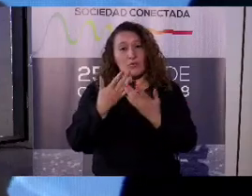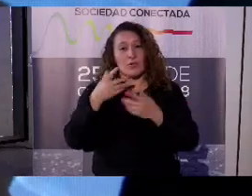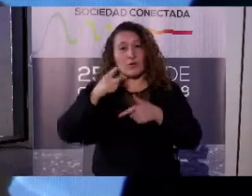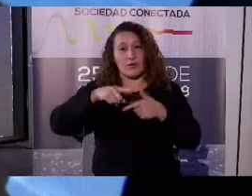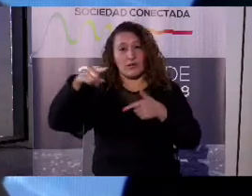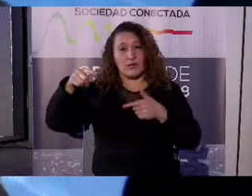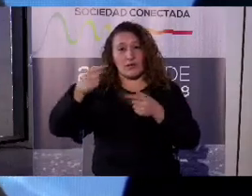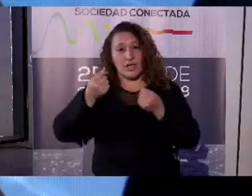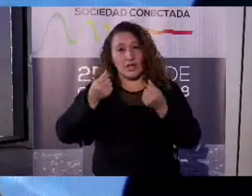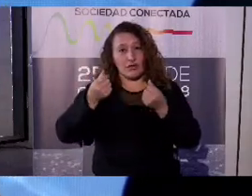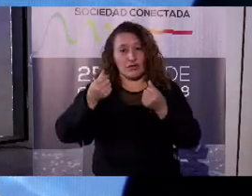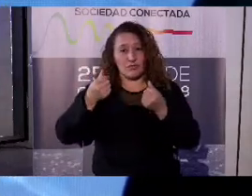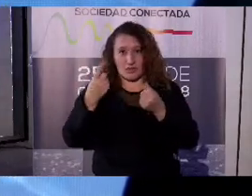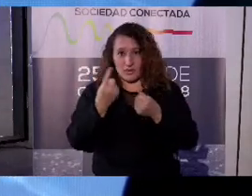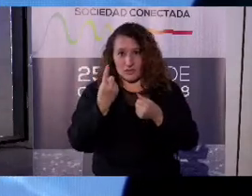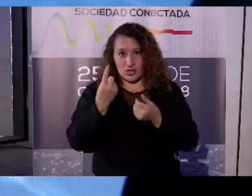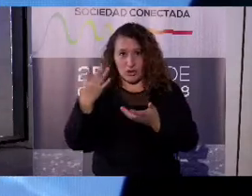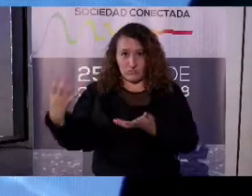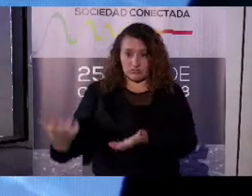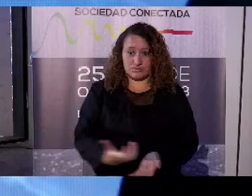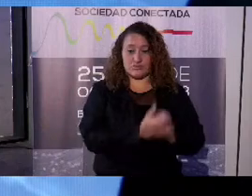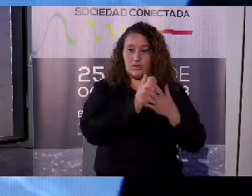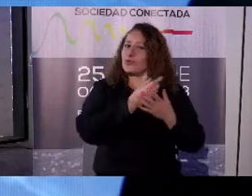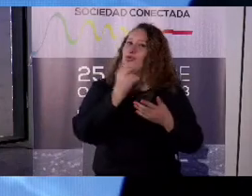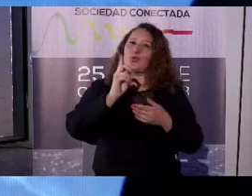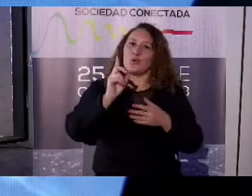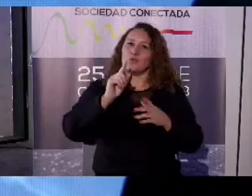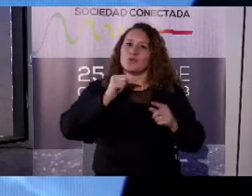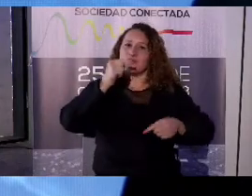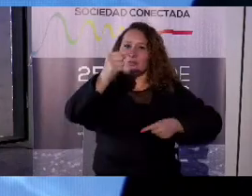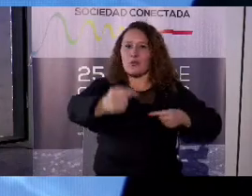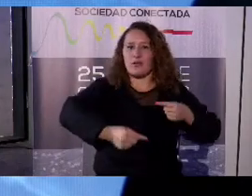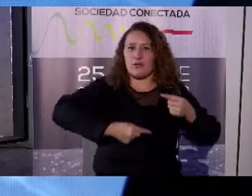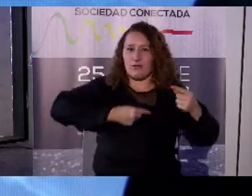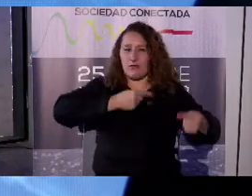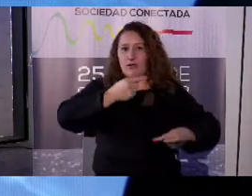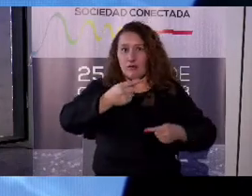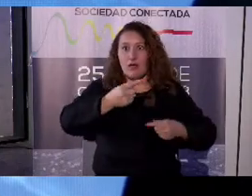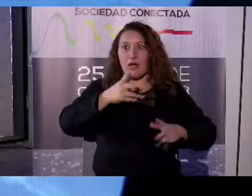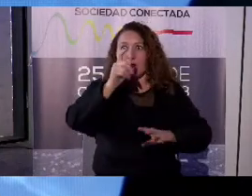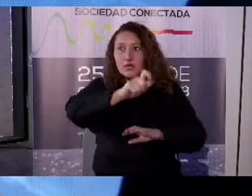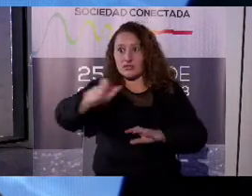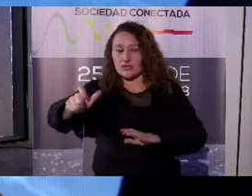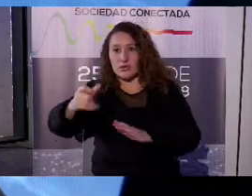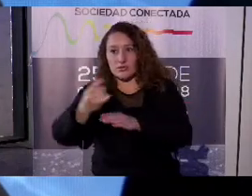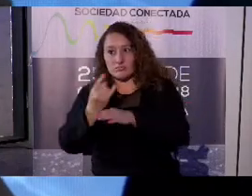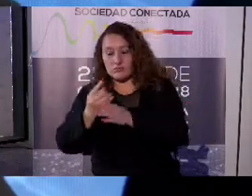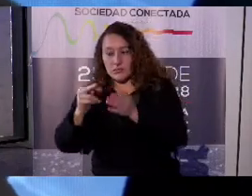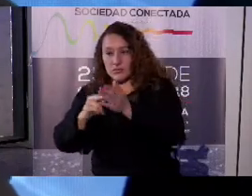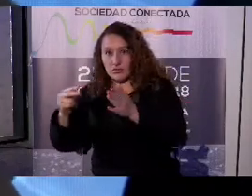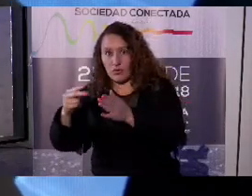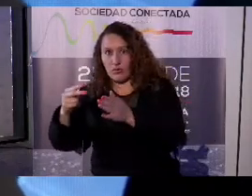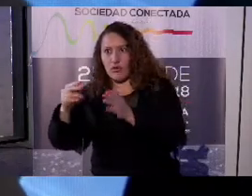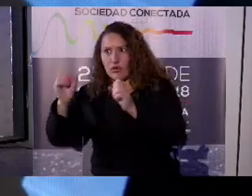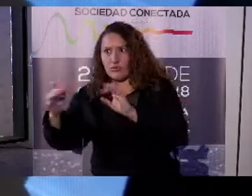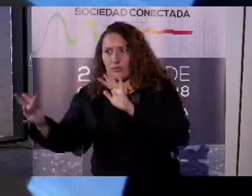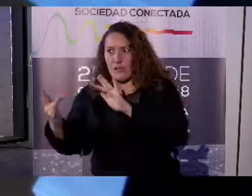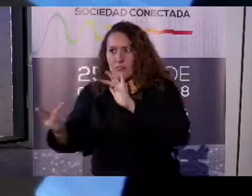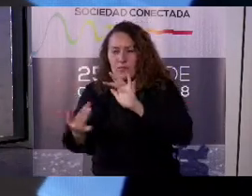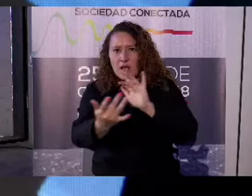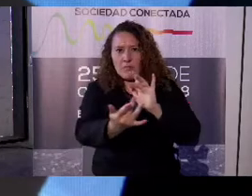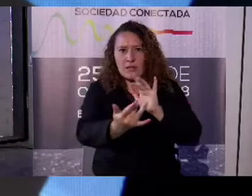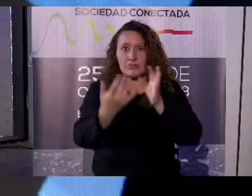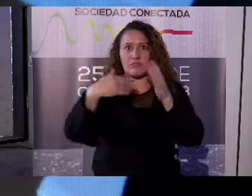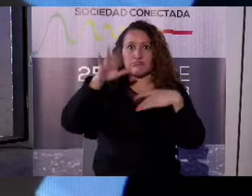es circular no es solo recaudatorio sino que por el impacto del acceso a la tecnología vamos a tener mayor cantidad de usuarios conectados y por lo tanto